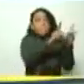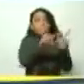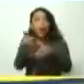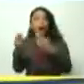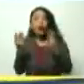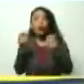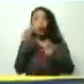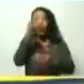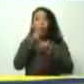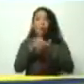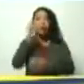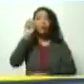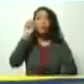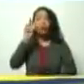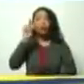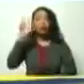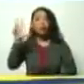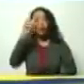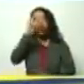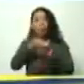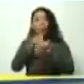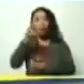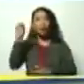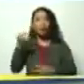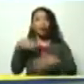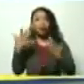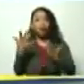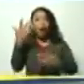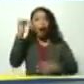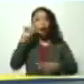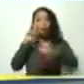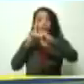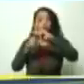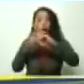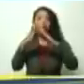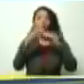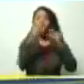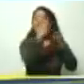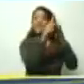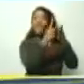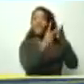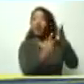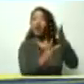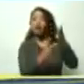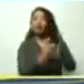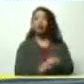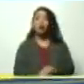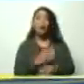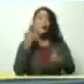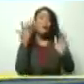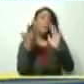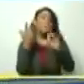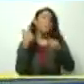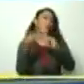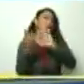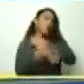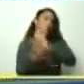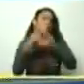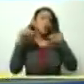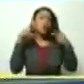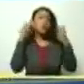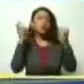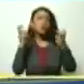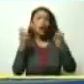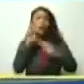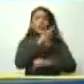-2030 que tome en cuenta todas las variables, pero sobre todo los 18 motores del